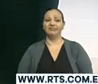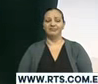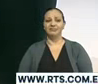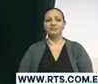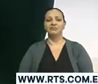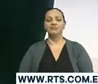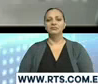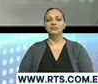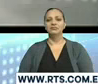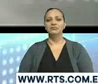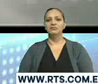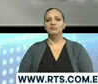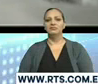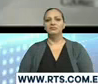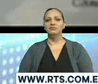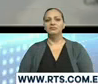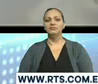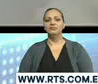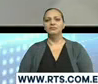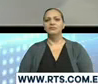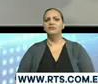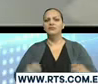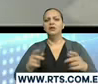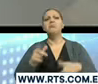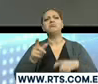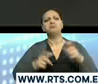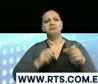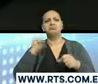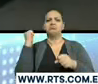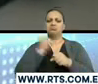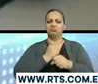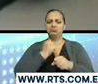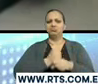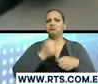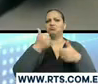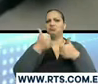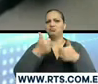Y el pueblo, la gente que trabaja, esa gente que agacha